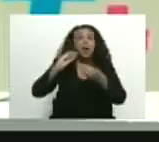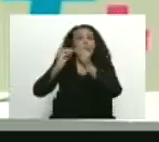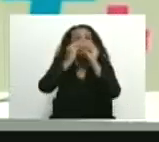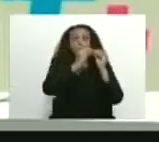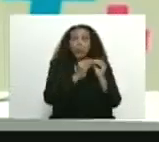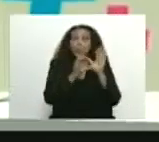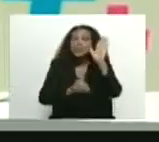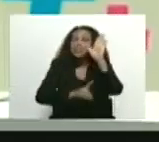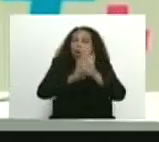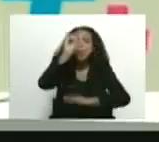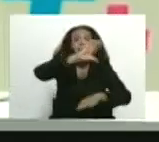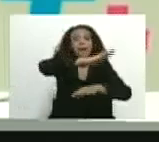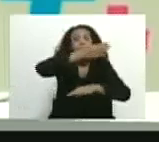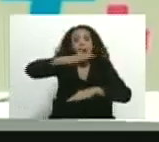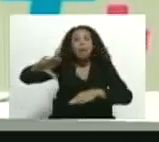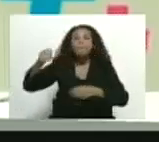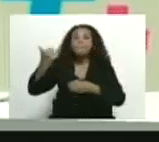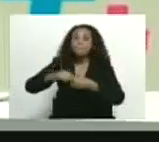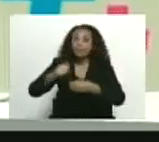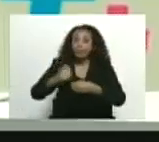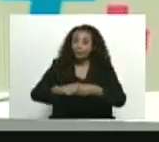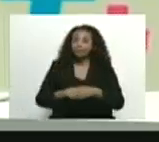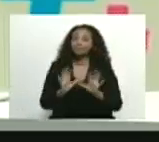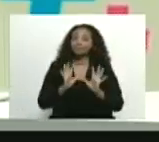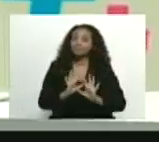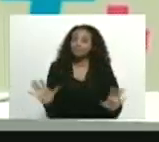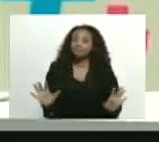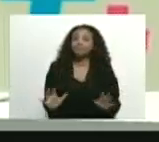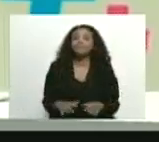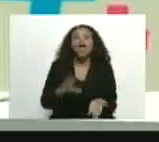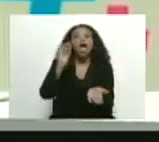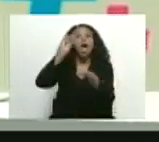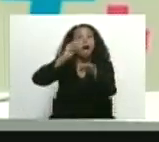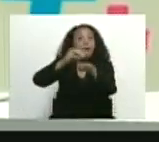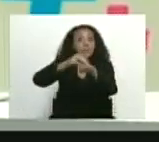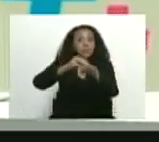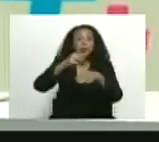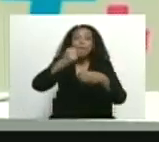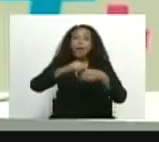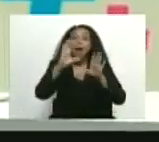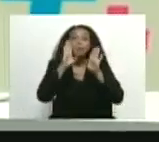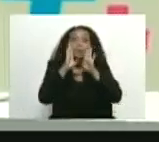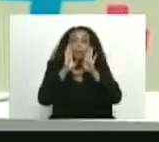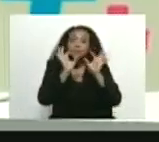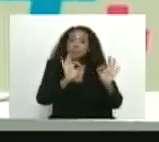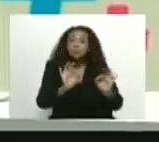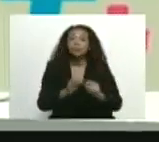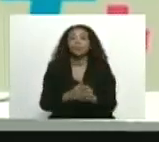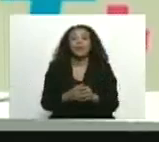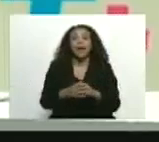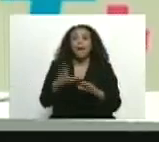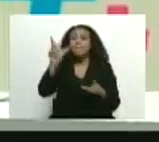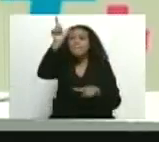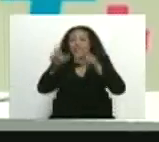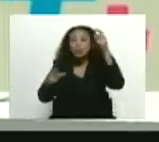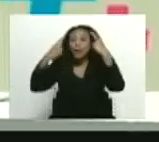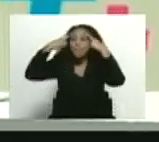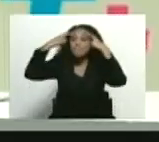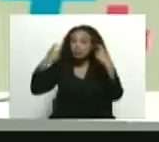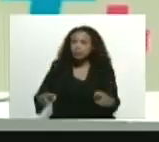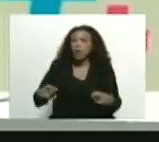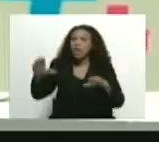y desarrollo del Lago de Maracaibo. Anuncio, Maracaibo. Ahí estarán científicos del